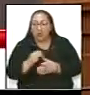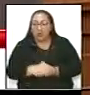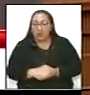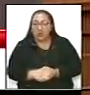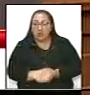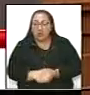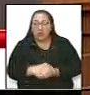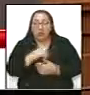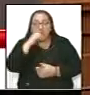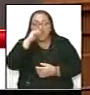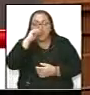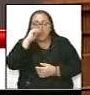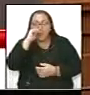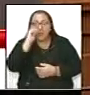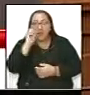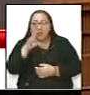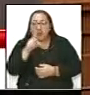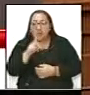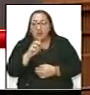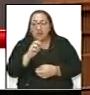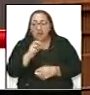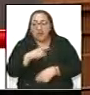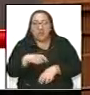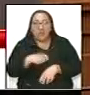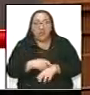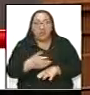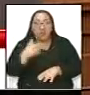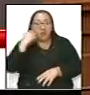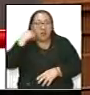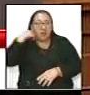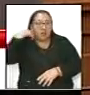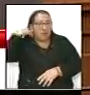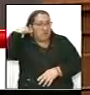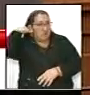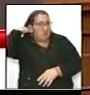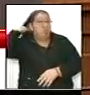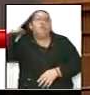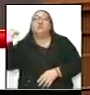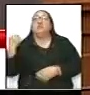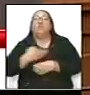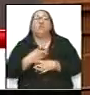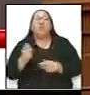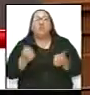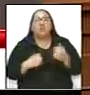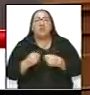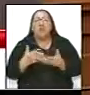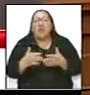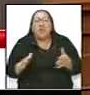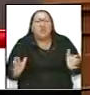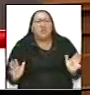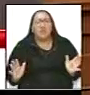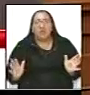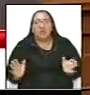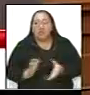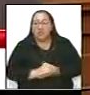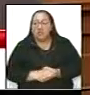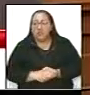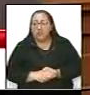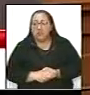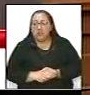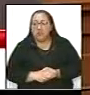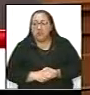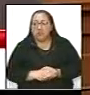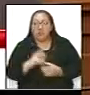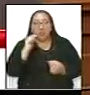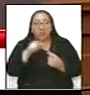a una que se señala, dice, el retraso injustificado. Es un tipo administrativo muy abierto y no